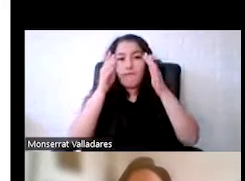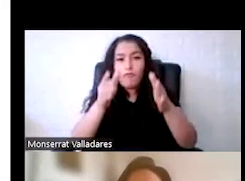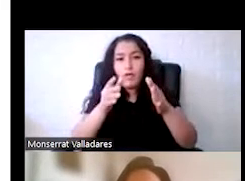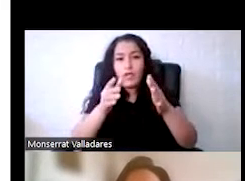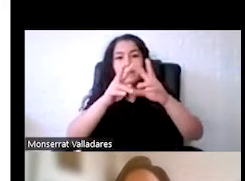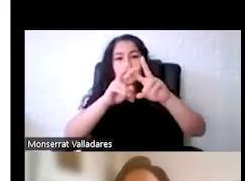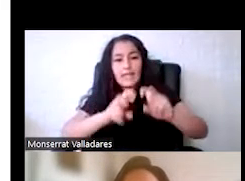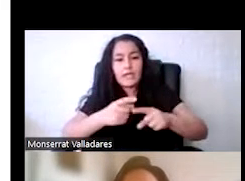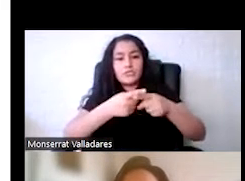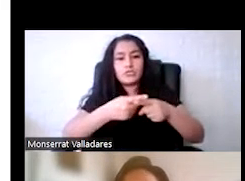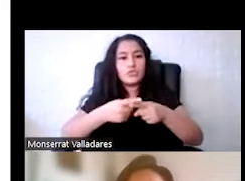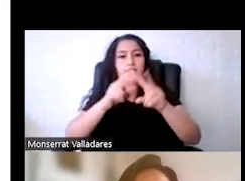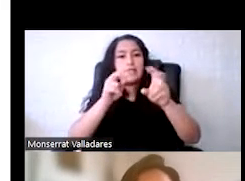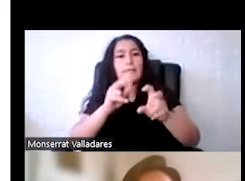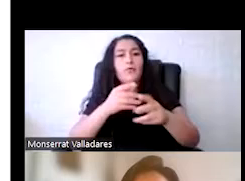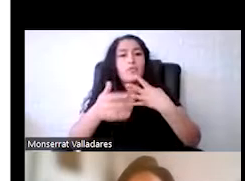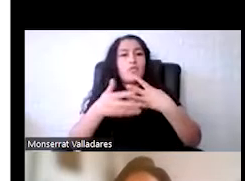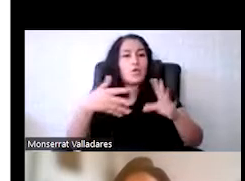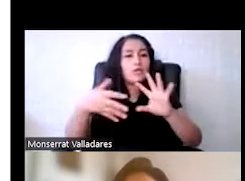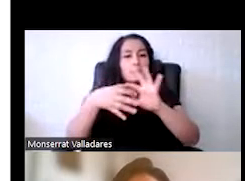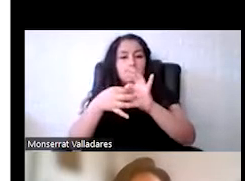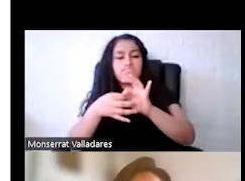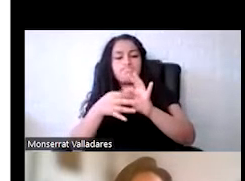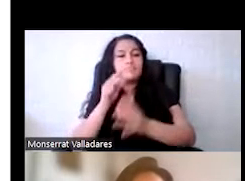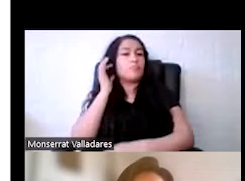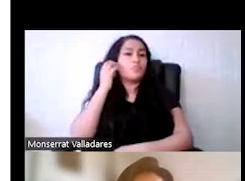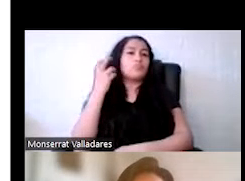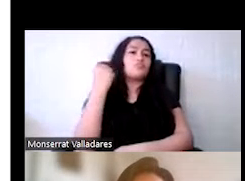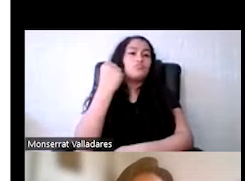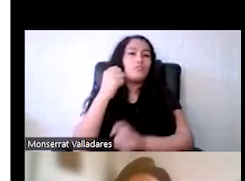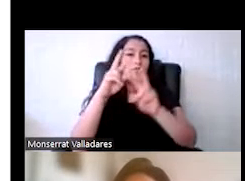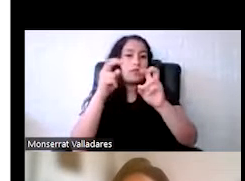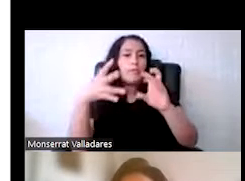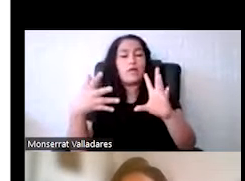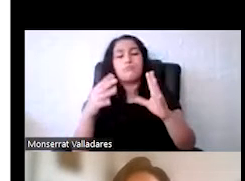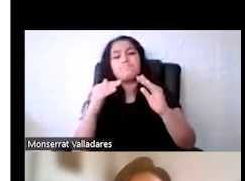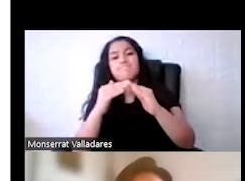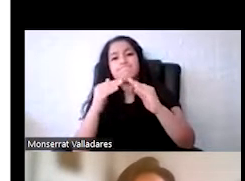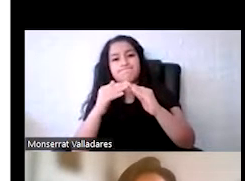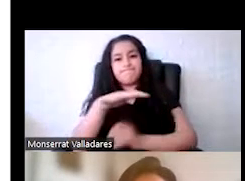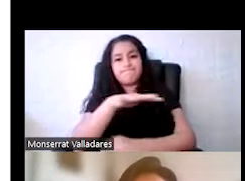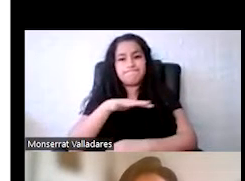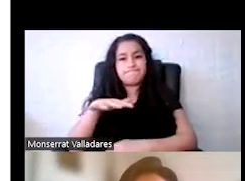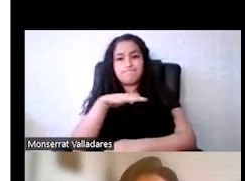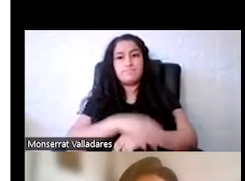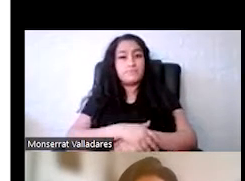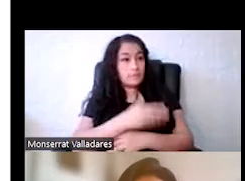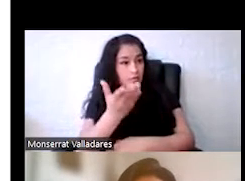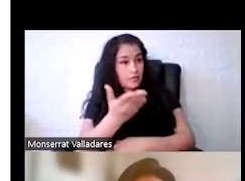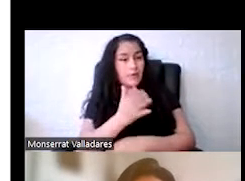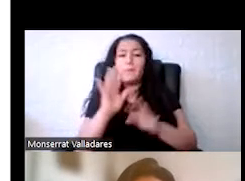un reto para la habitabilidad. Con su todo suyo la Hola, presentación. sí.